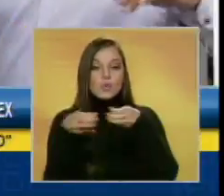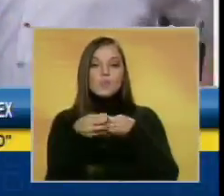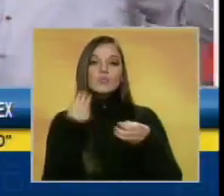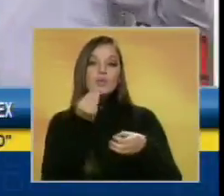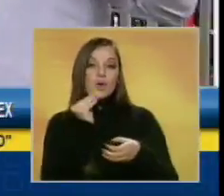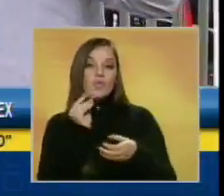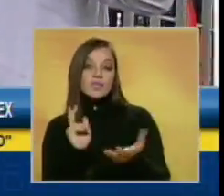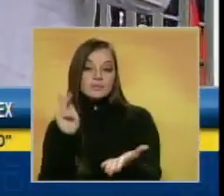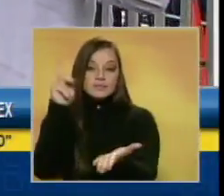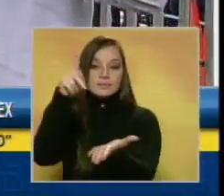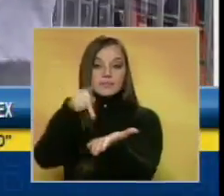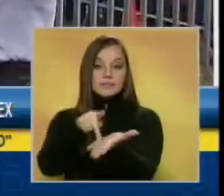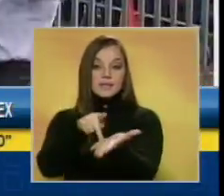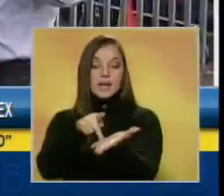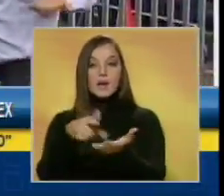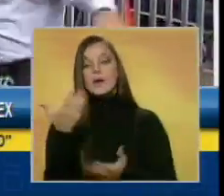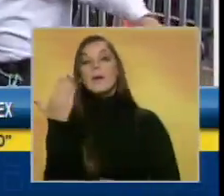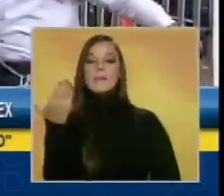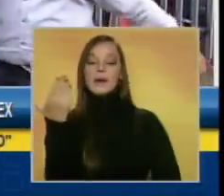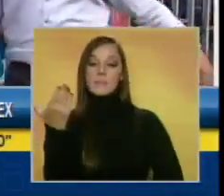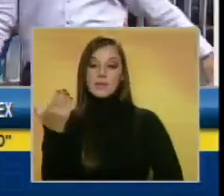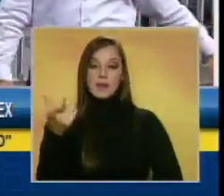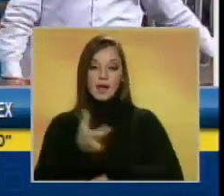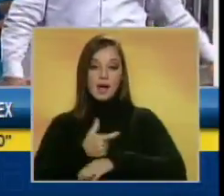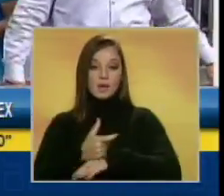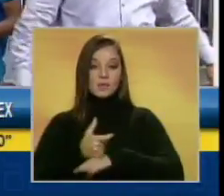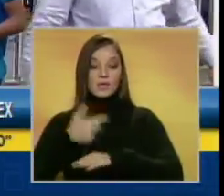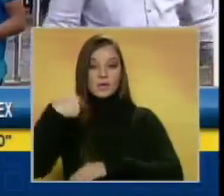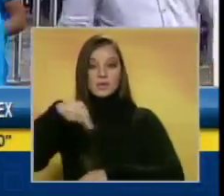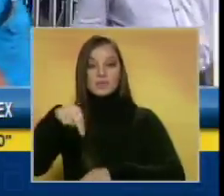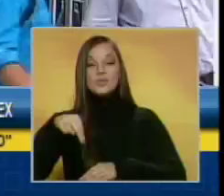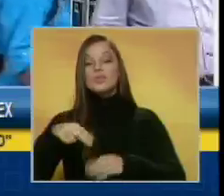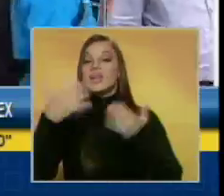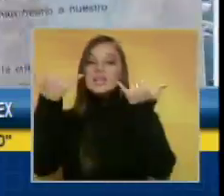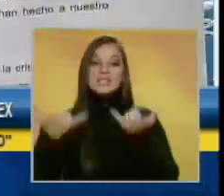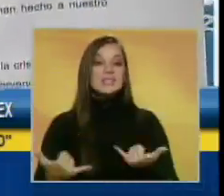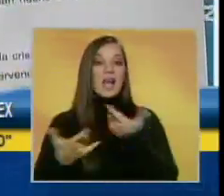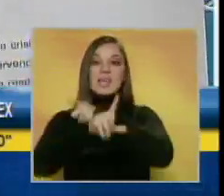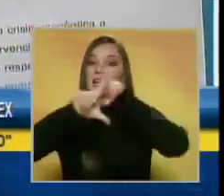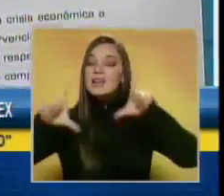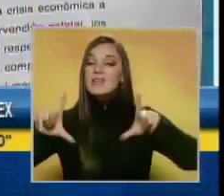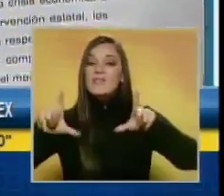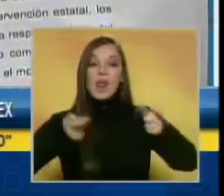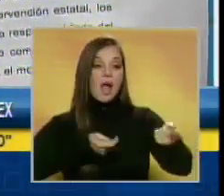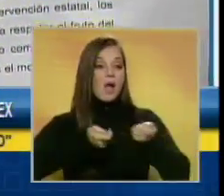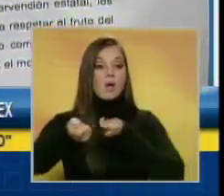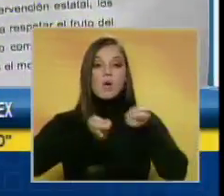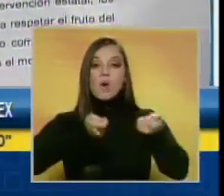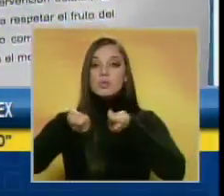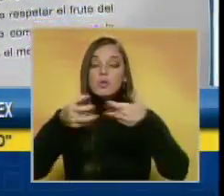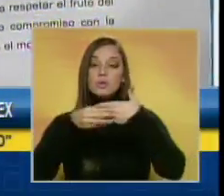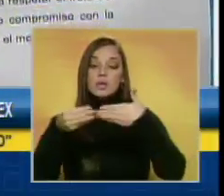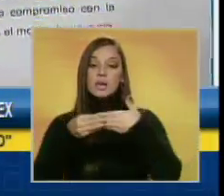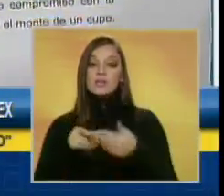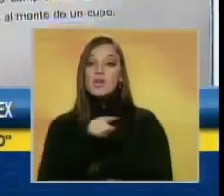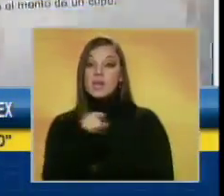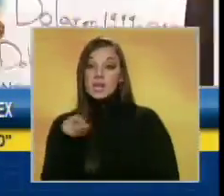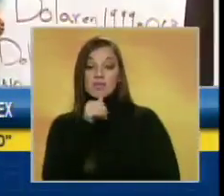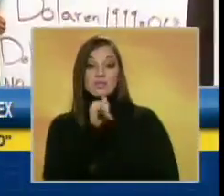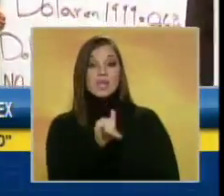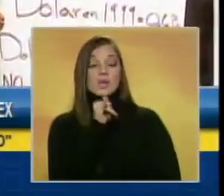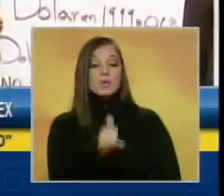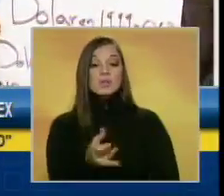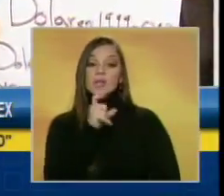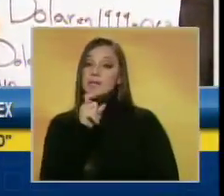presencia en la mañana de hoy acá para exigirle al gobierno nacional que libere el control cambiario. Ellos denuncian que tienen